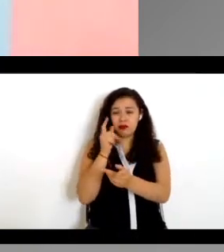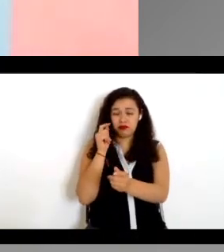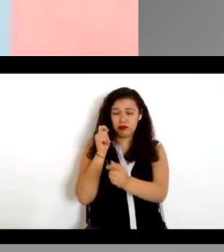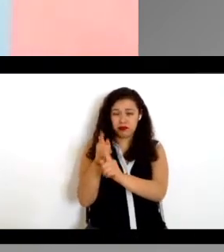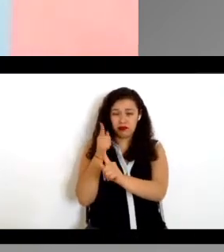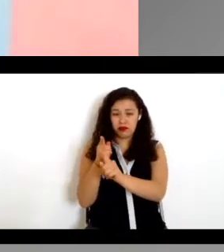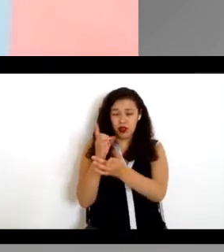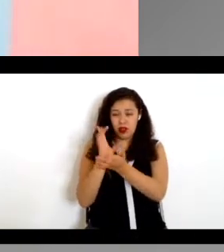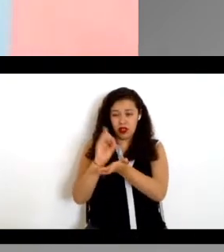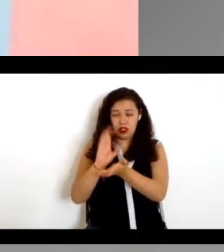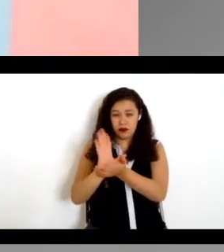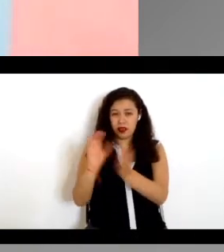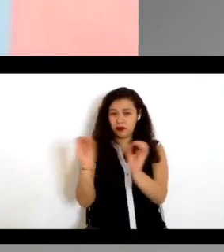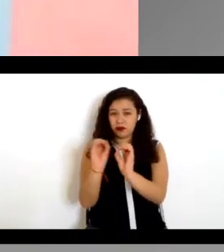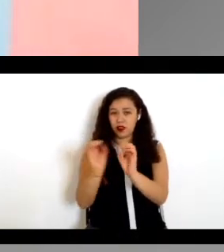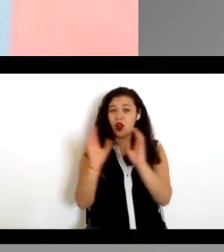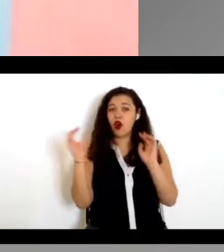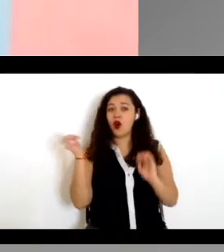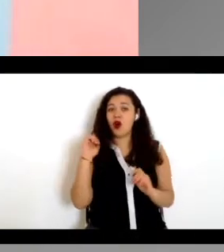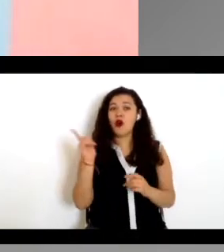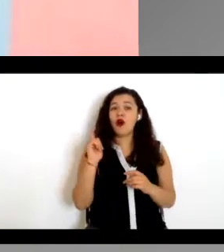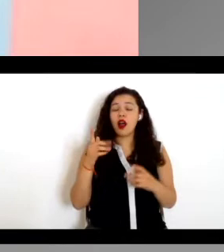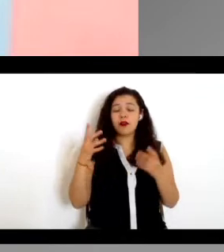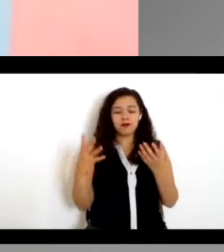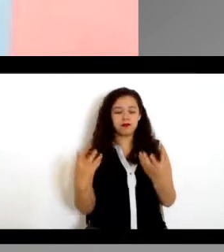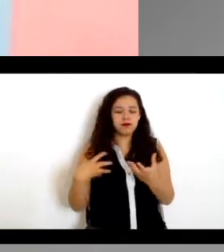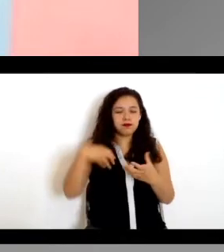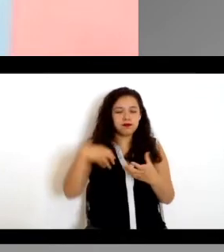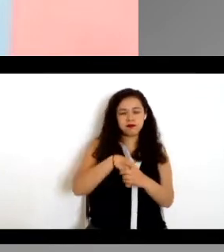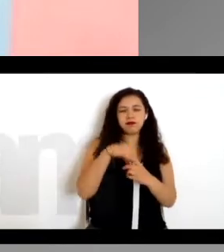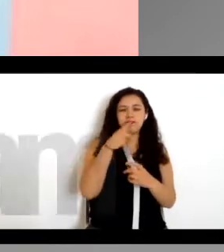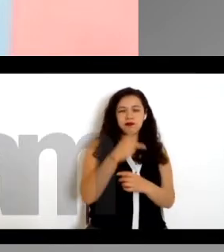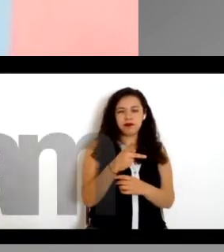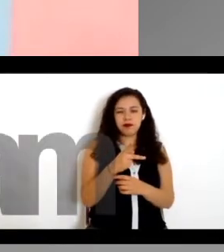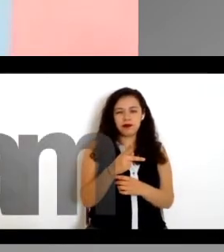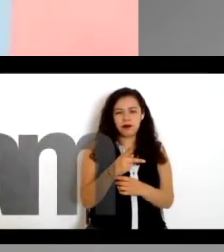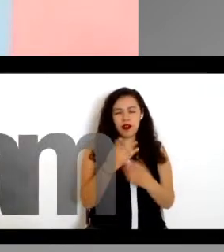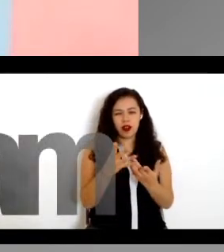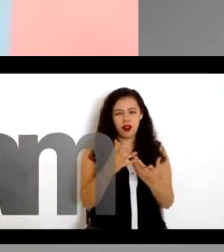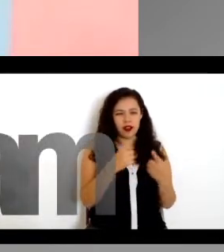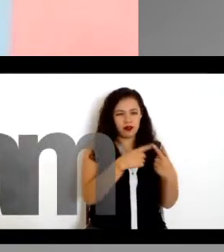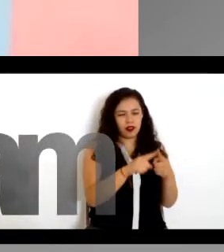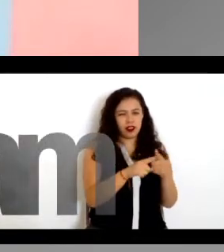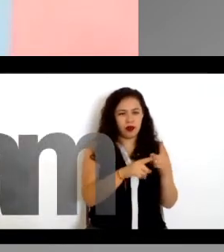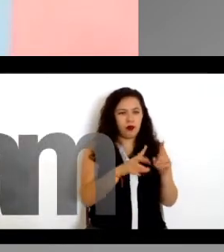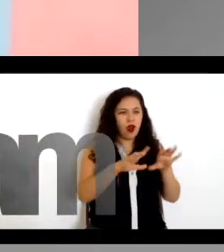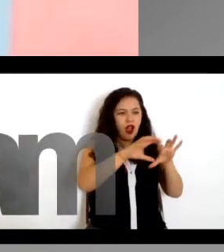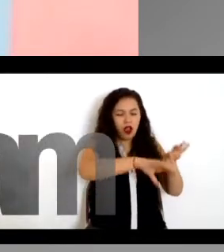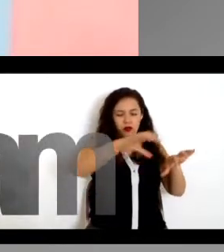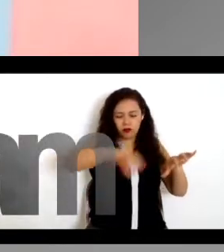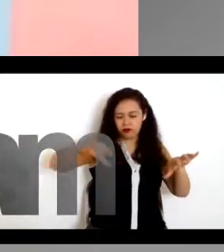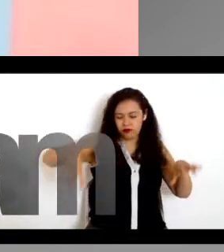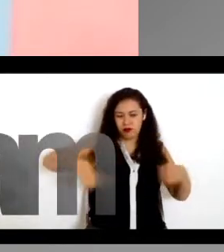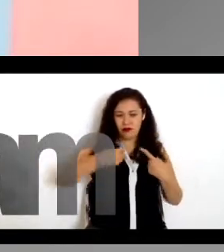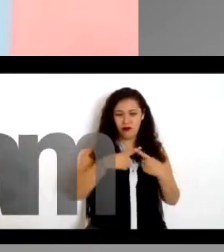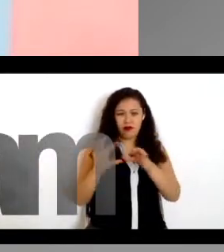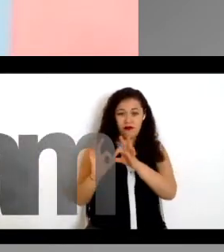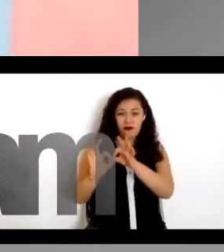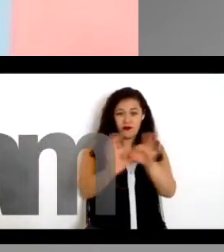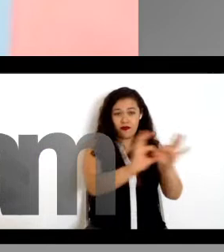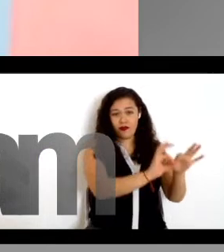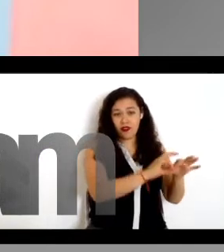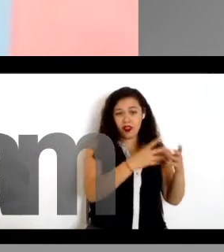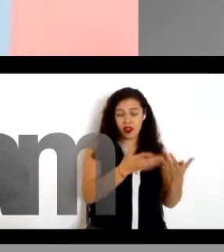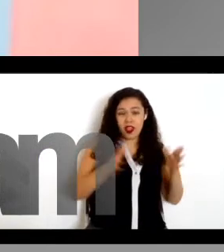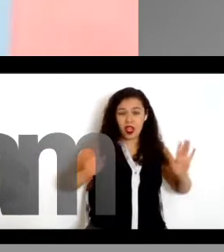cuidadosos en estos términos. Al hablar de inclusión, pues pensemos en esta transversalidad que nos traza incluso desde una condición de